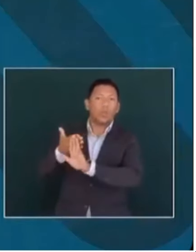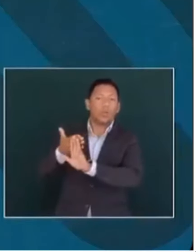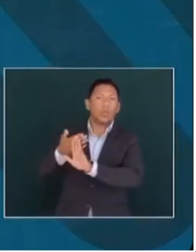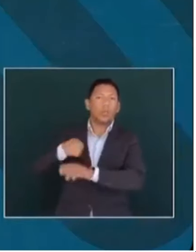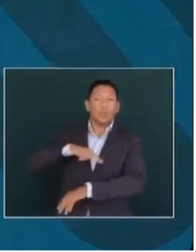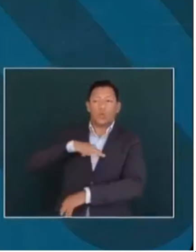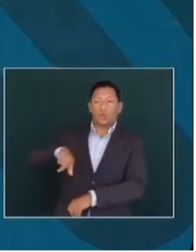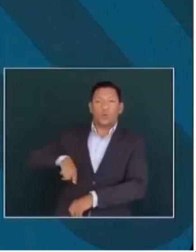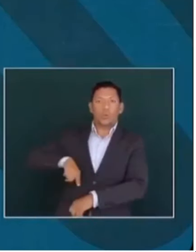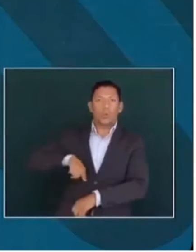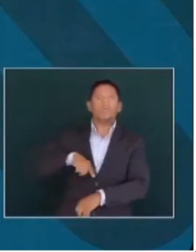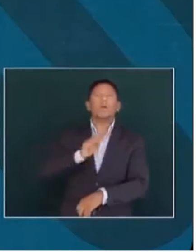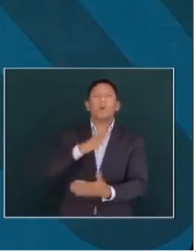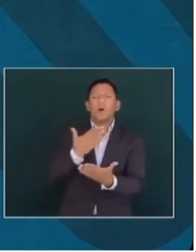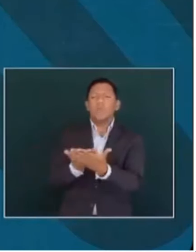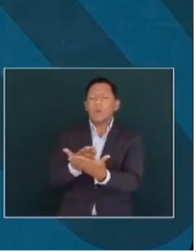sin pruebas.